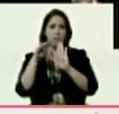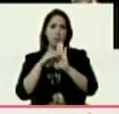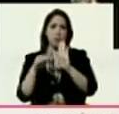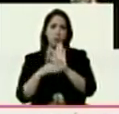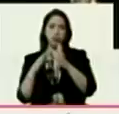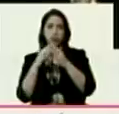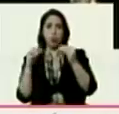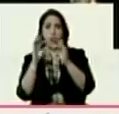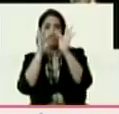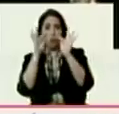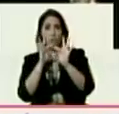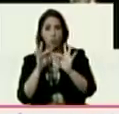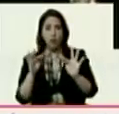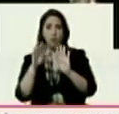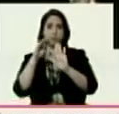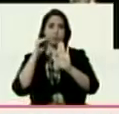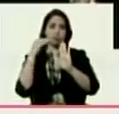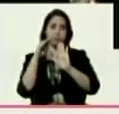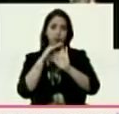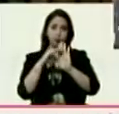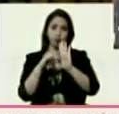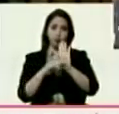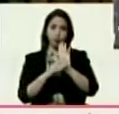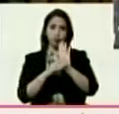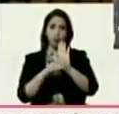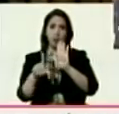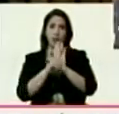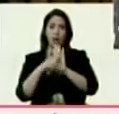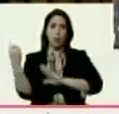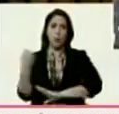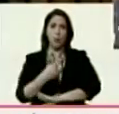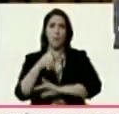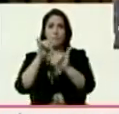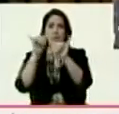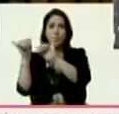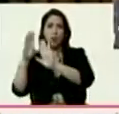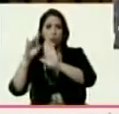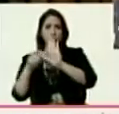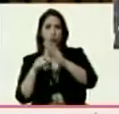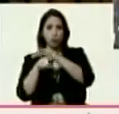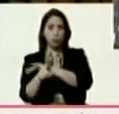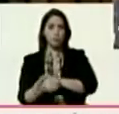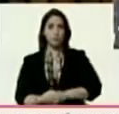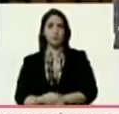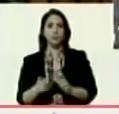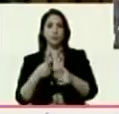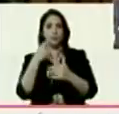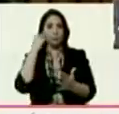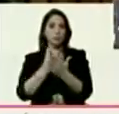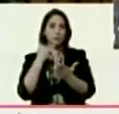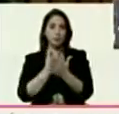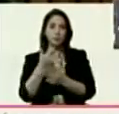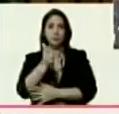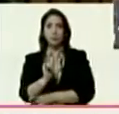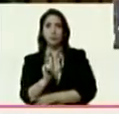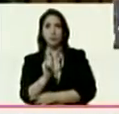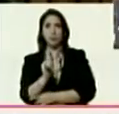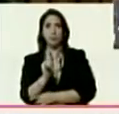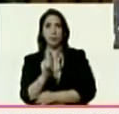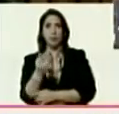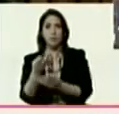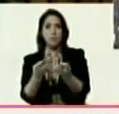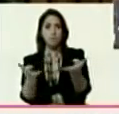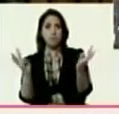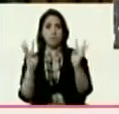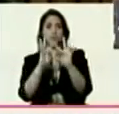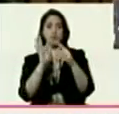en razón de ser un reglamento ordenado desde la propia Constitución. La verificación de la existencia de los quórum de